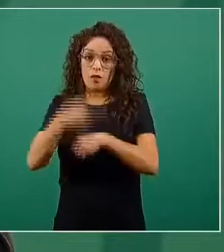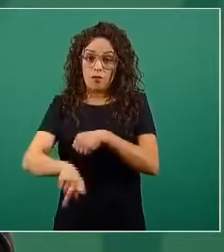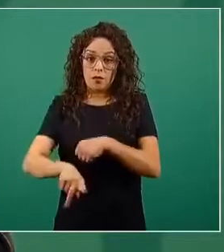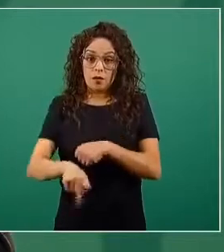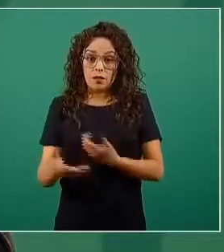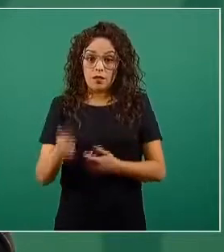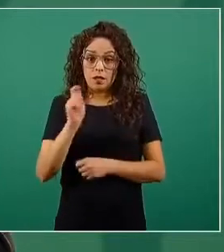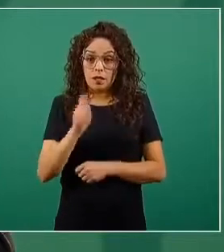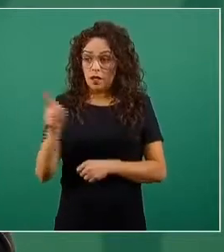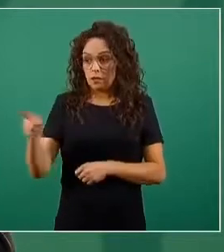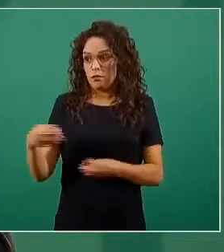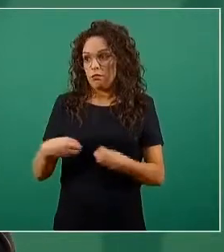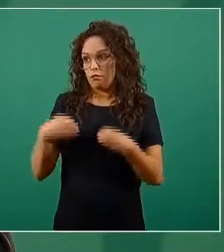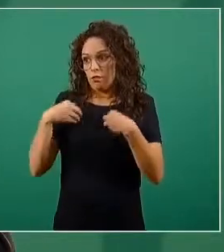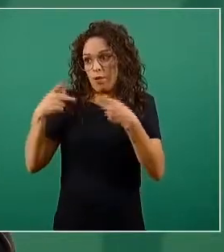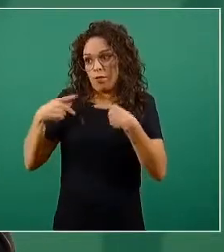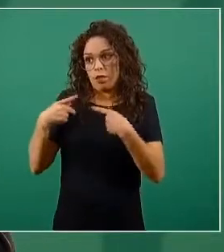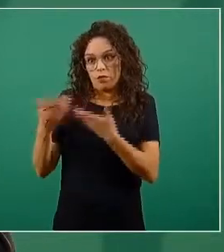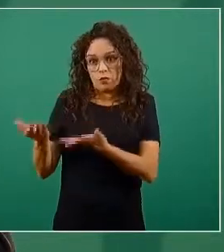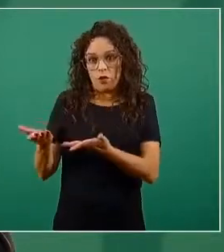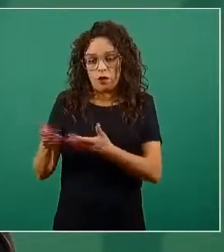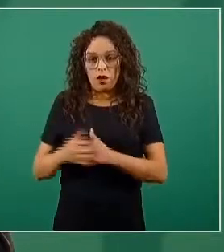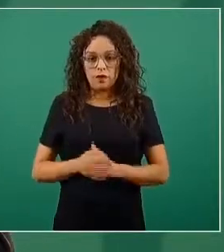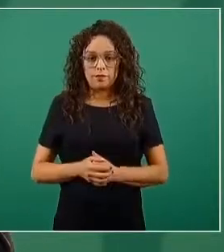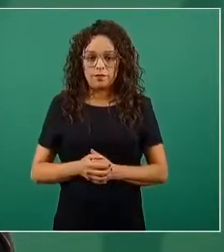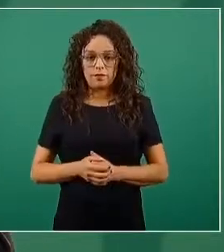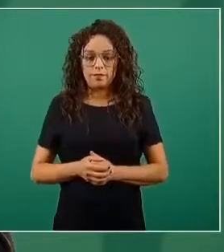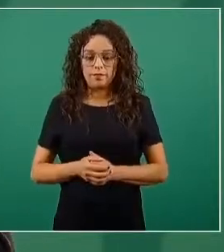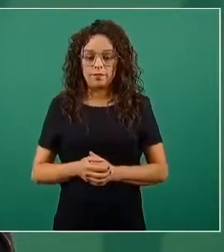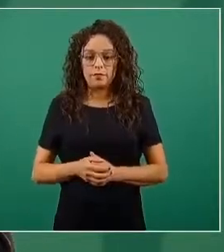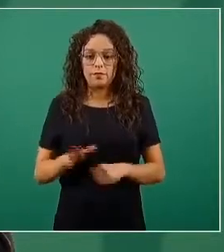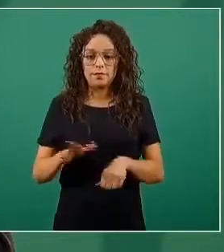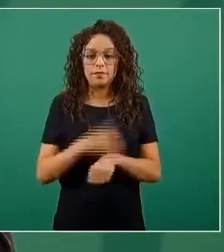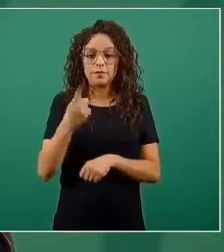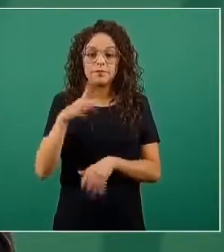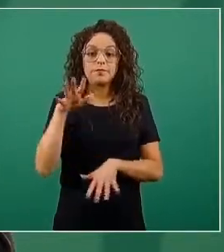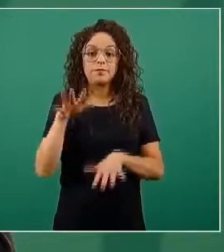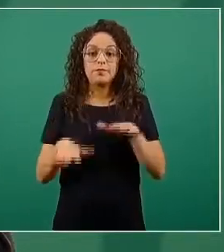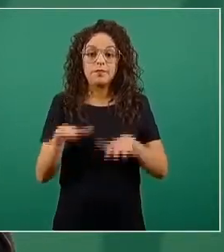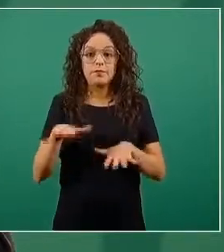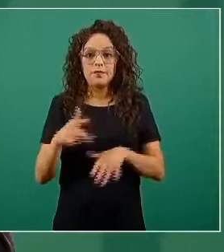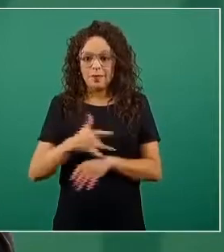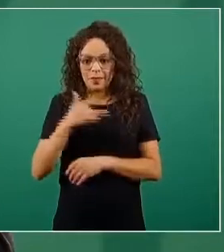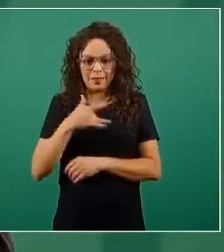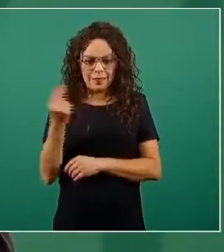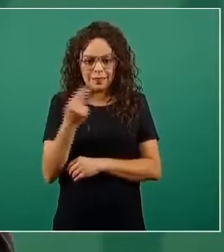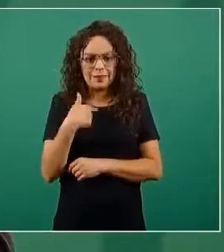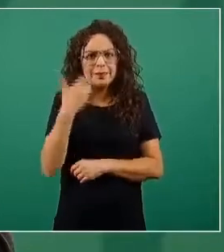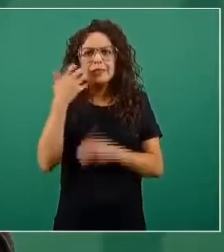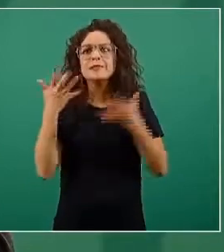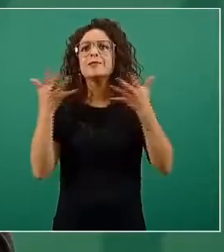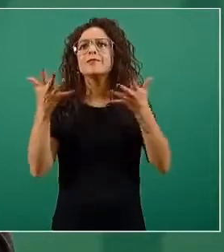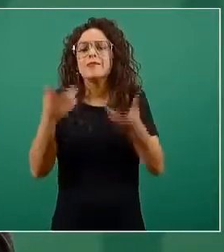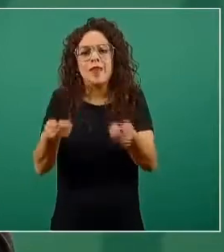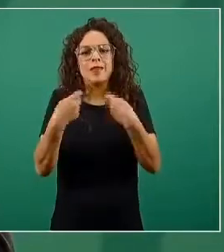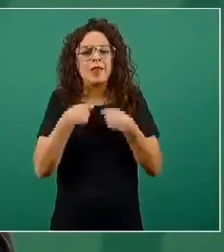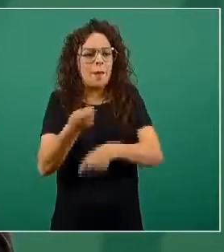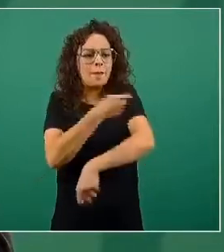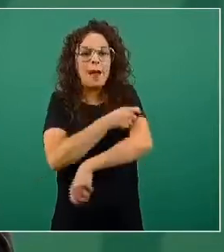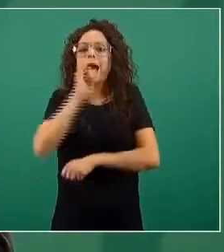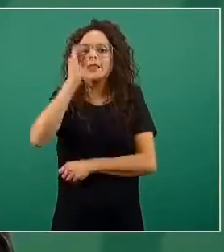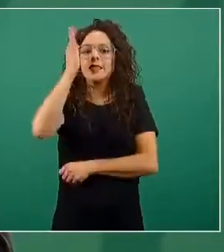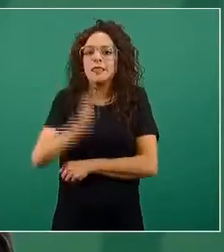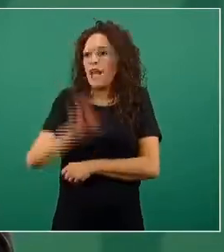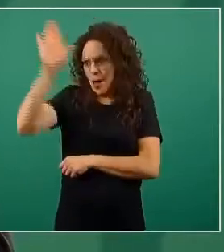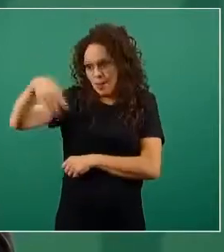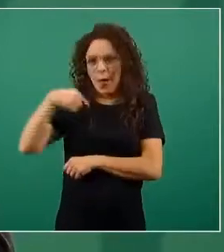también a la persona que la recibió, a veces por esta necesidad de decir, no, yo ya quiero que me vacunen, vénganse en este